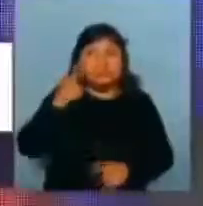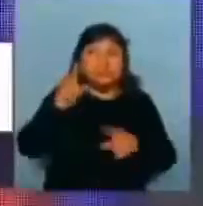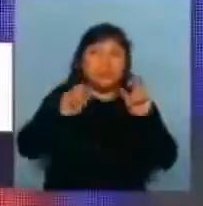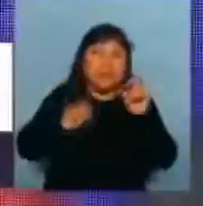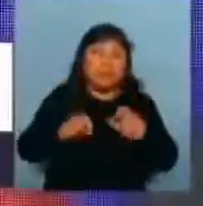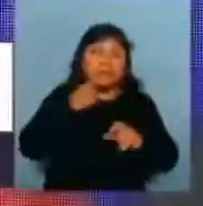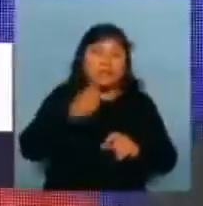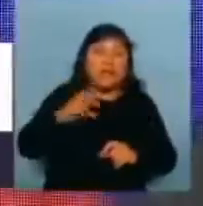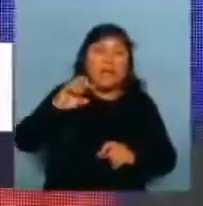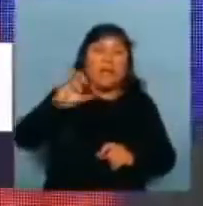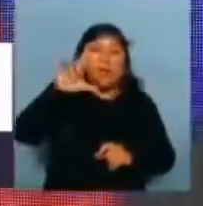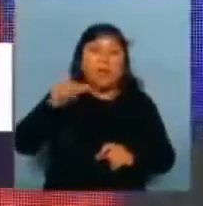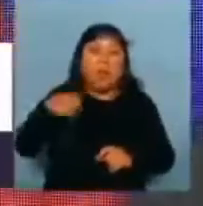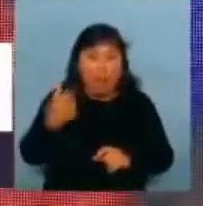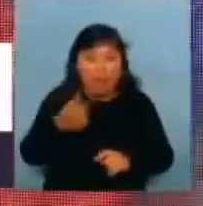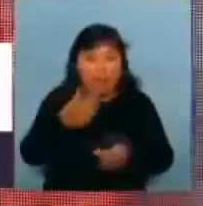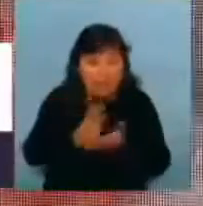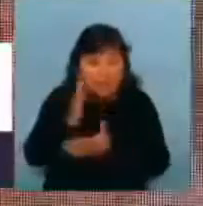Justo